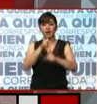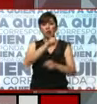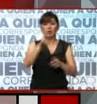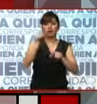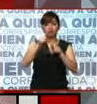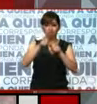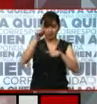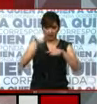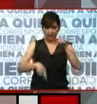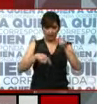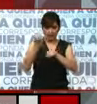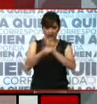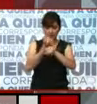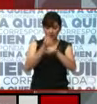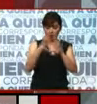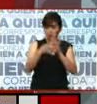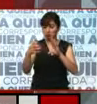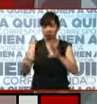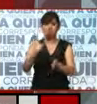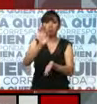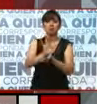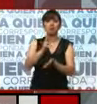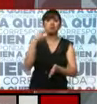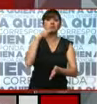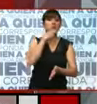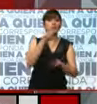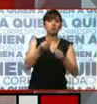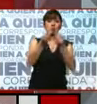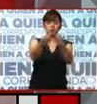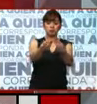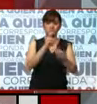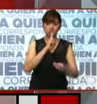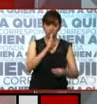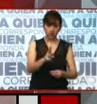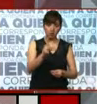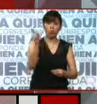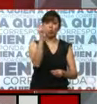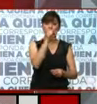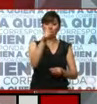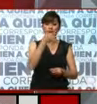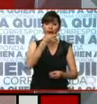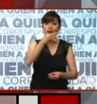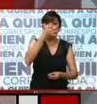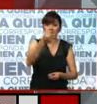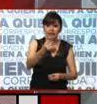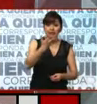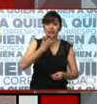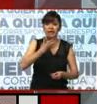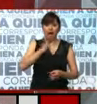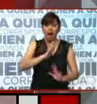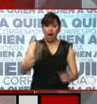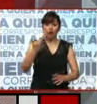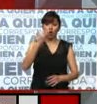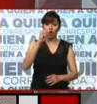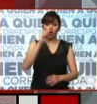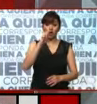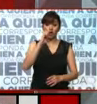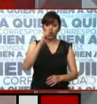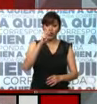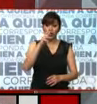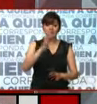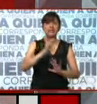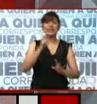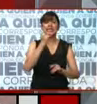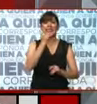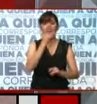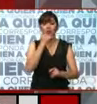sea, quitarse el zapato que pone en la máquina cuando ya tiene el resultado. Y si de casualidad hay un aviso de que empieza osteoporosis, que puede ser candidata, o a lo mejor le dicen,